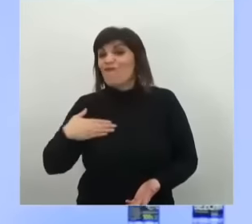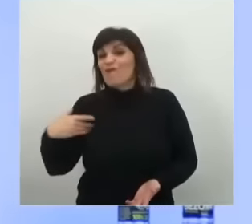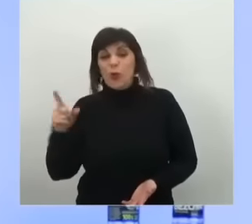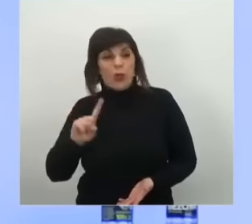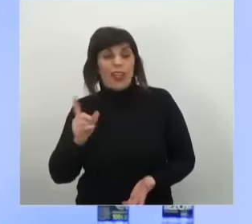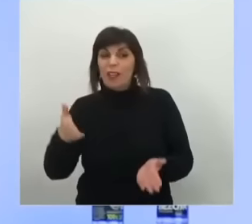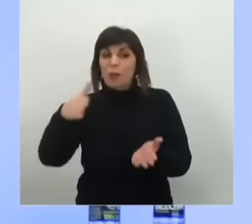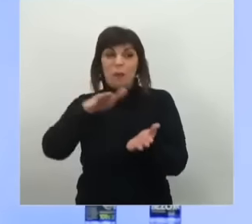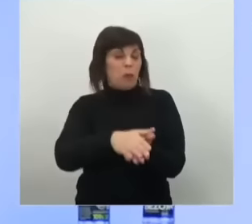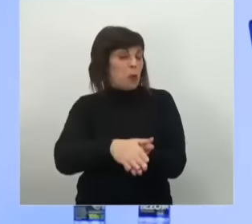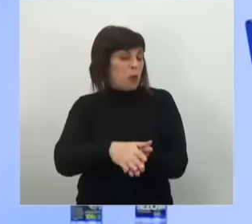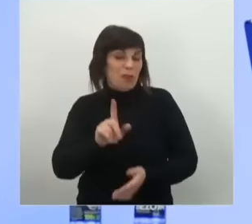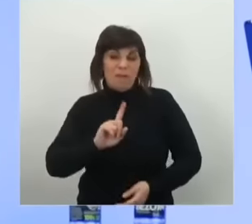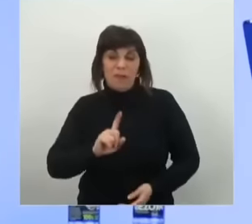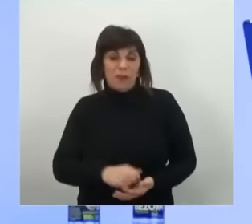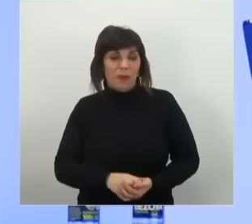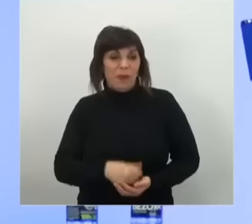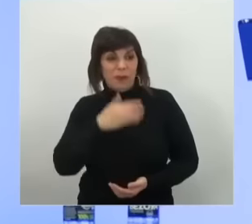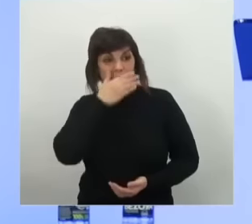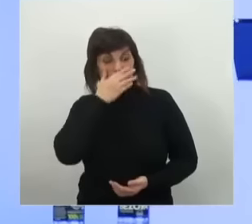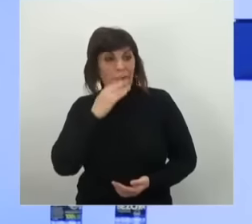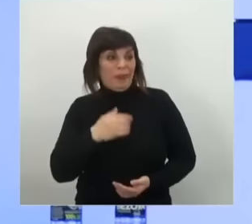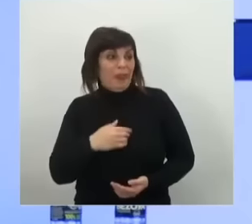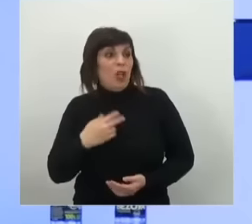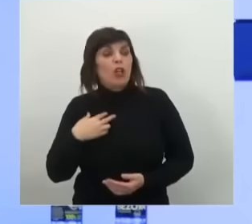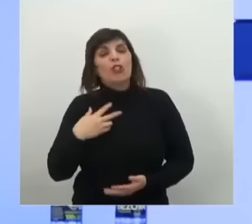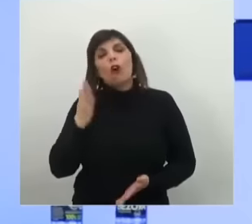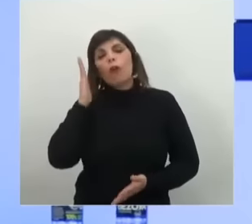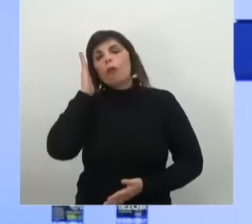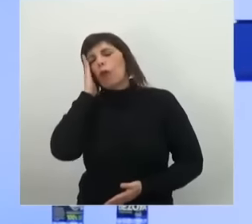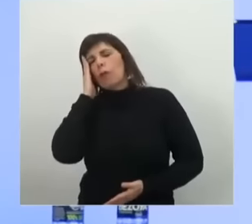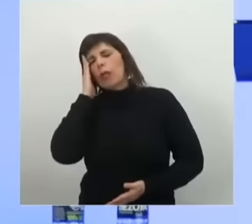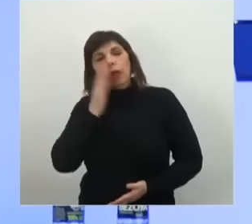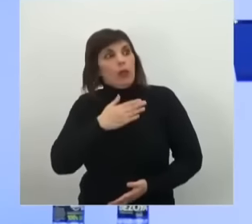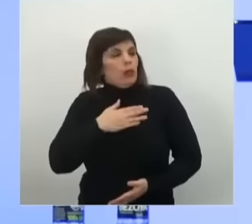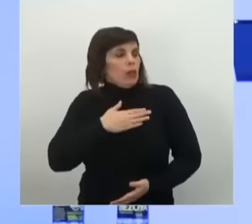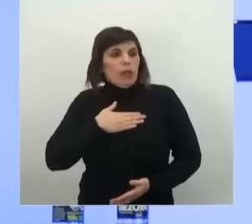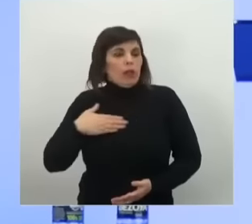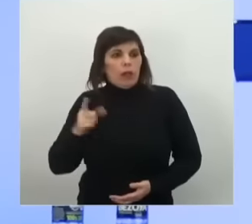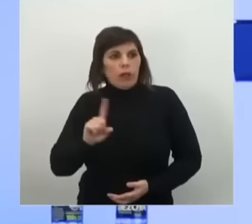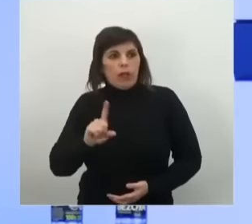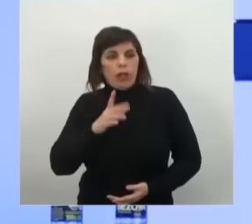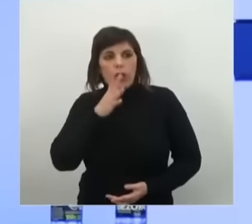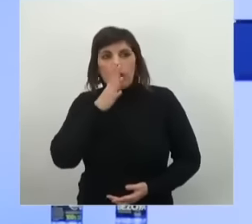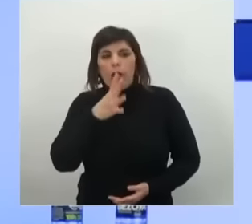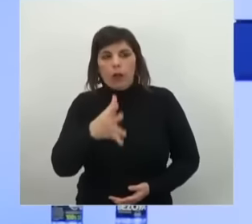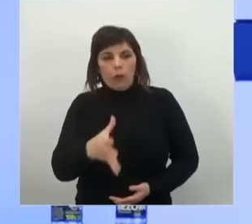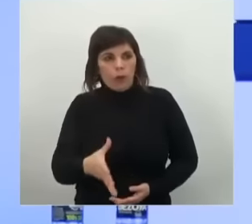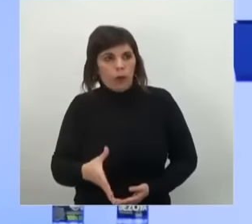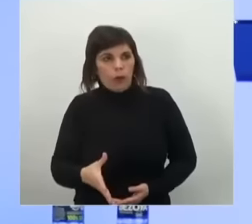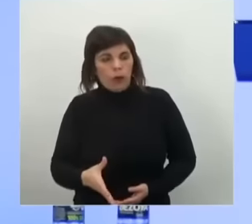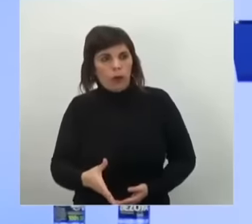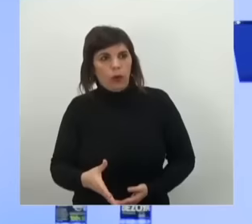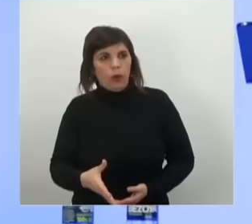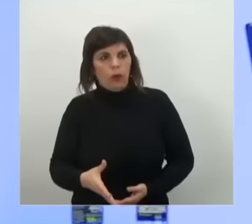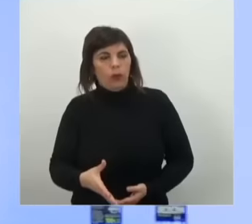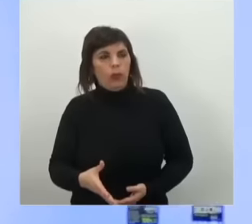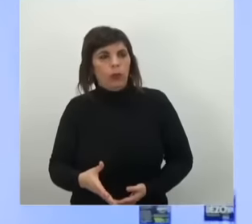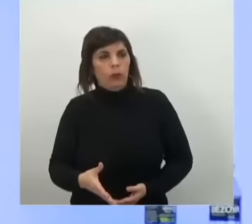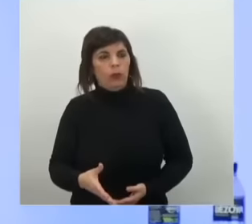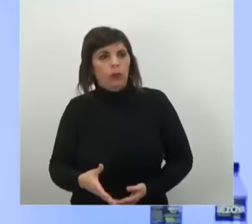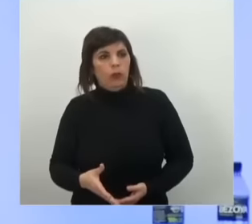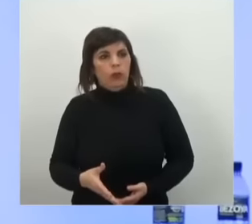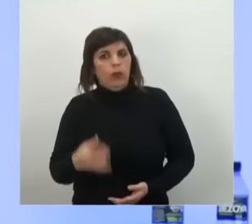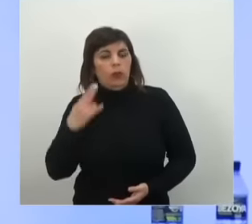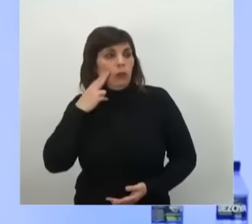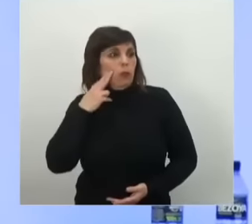no tenía miedo a no despertar me daban pastillas para dormirme y con esas pastillas